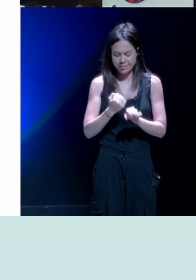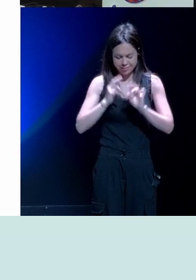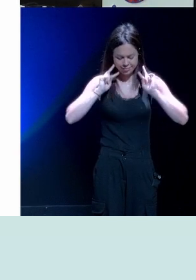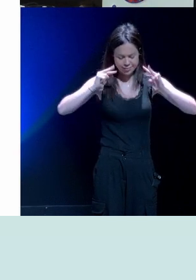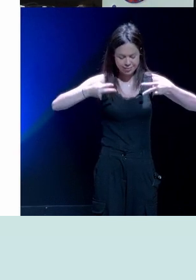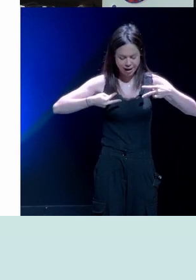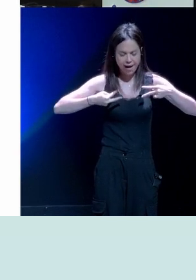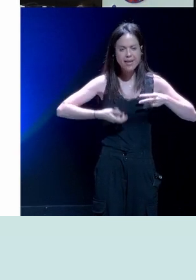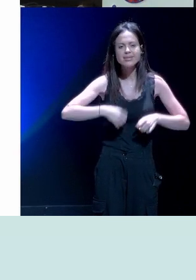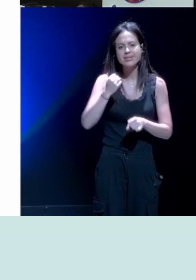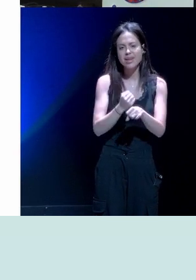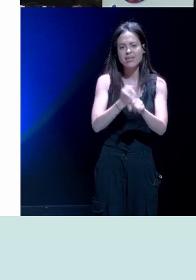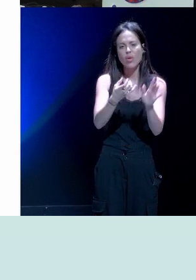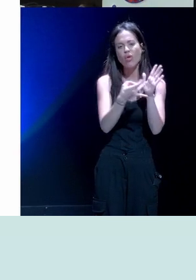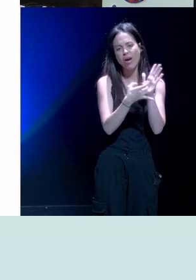de calidad.